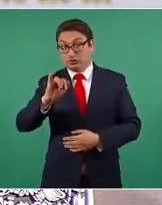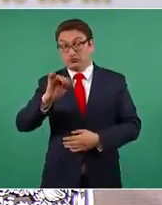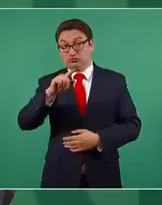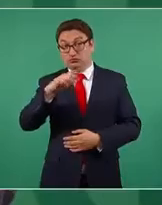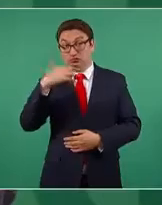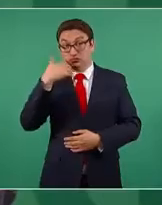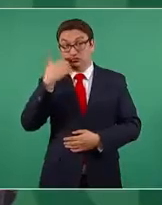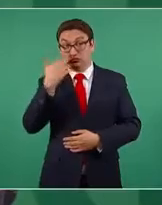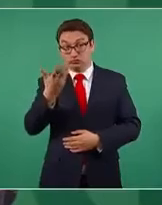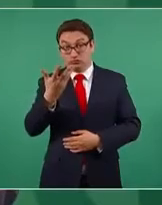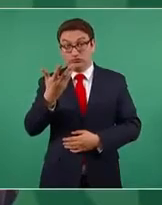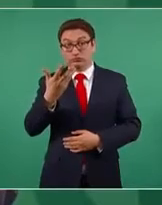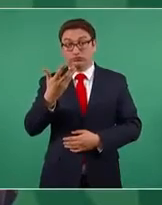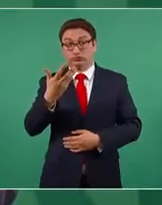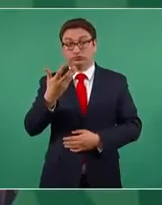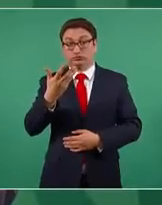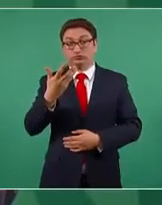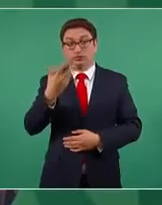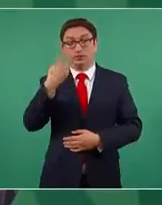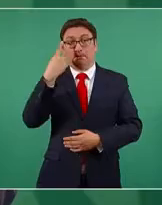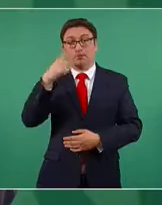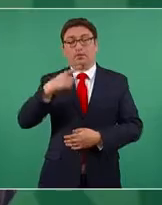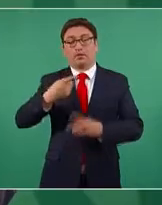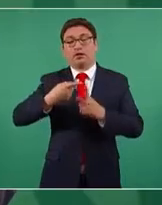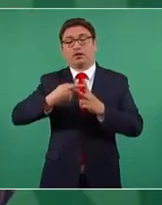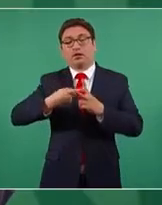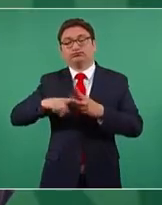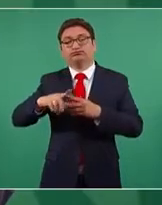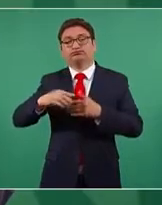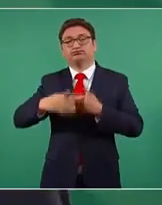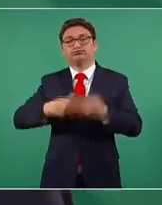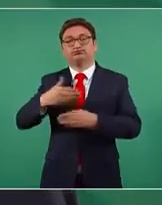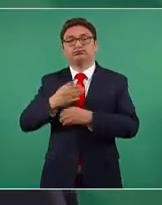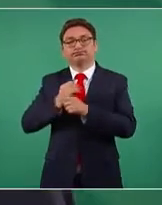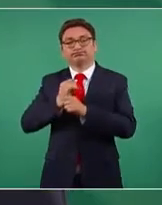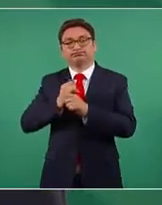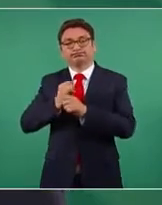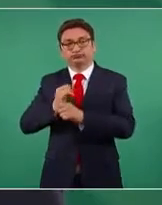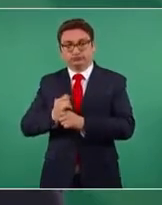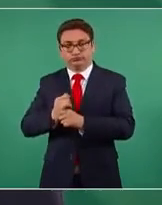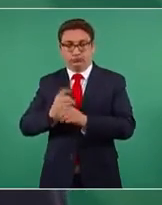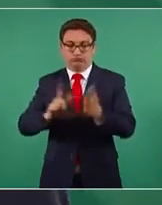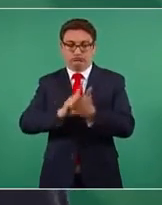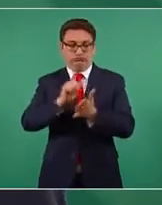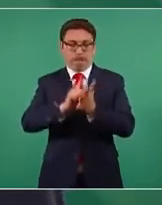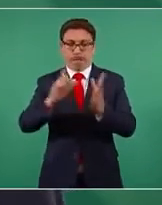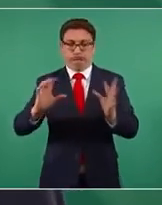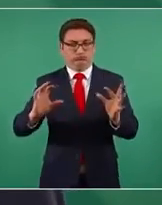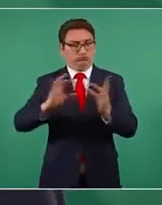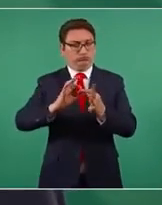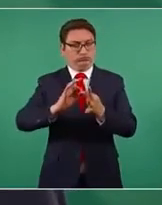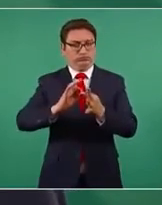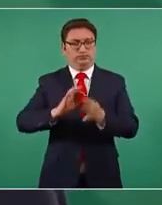quieres que se inicie el proceso de conformidad con la ley.